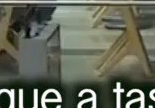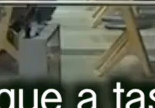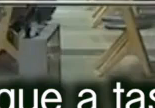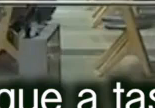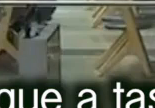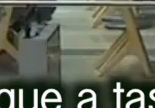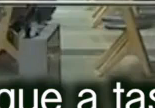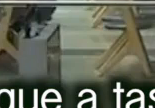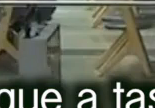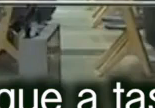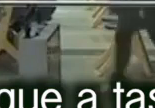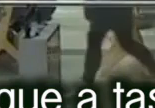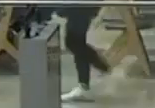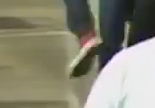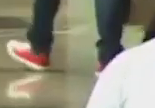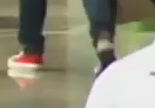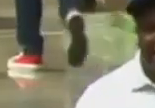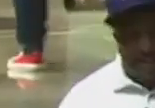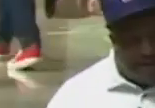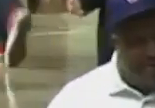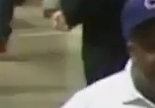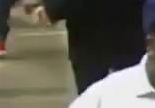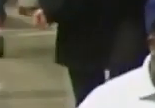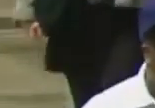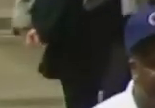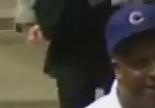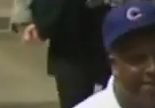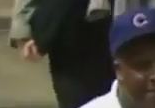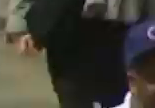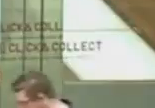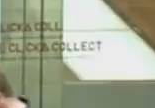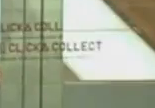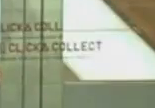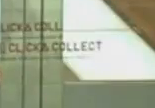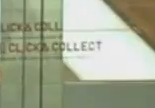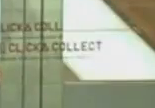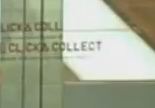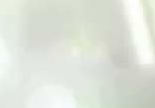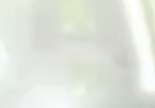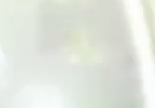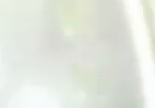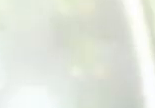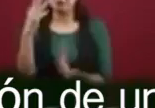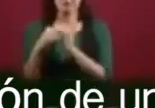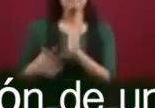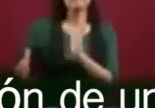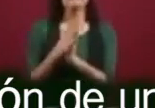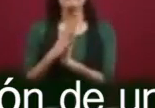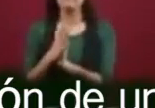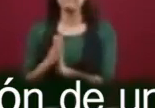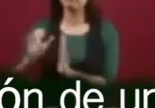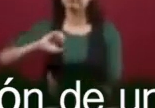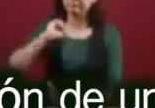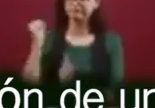registraron el mejor desempeño en 2 meses. Esto de acuerdo con cifras del Instituto Nacional de Estadística y Geografía.